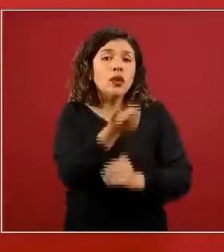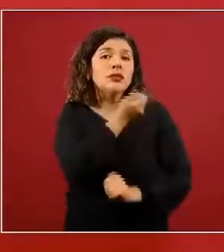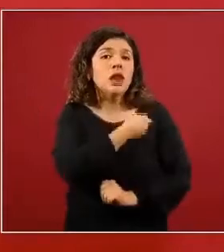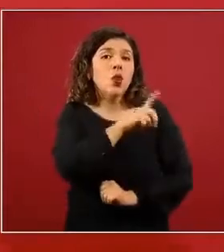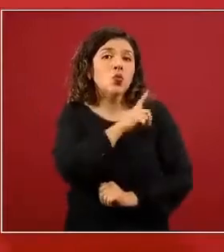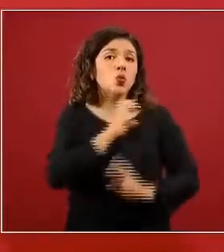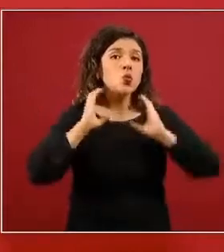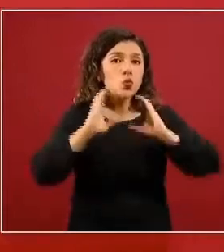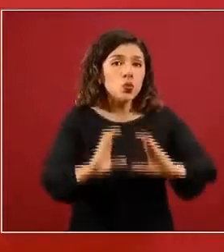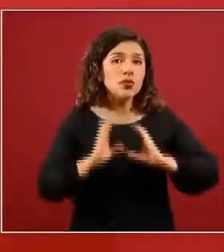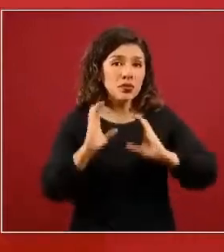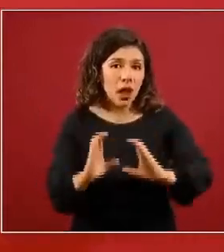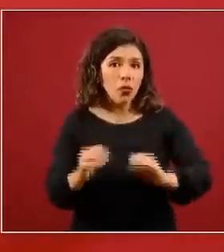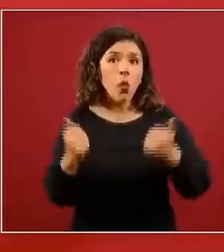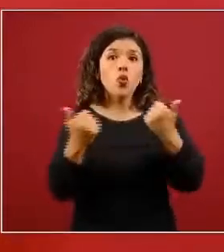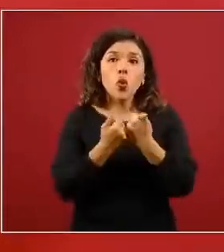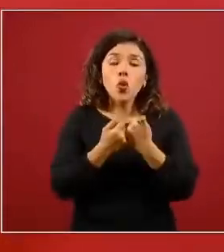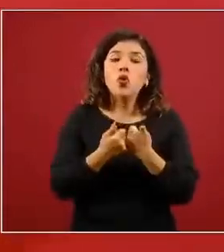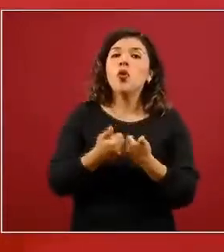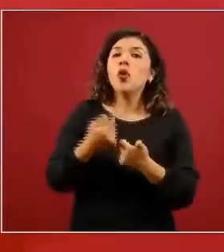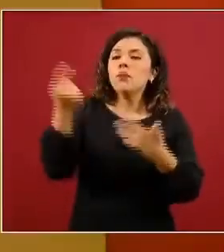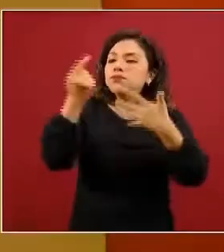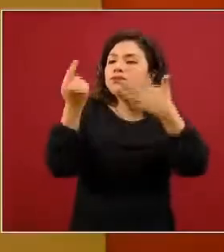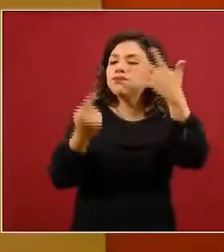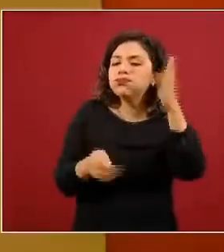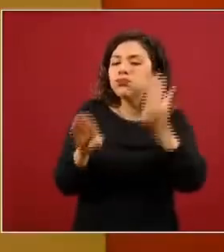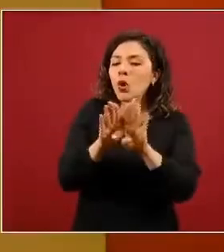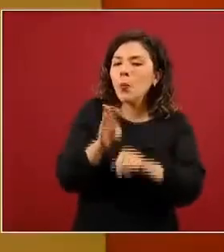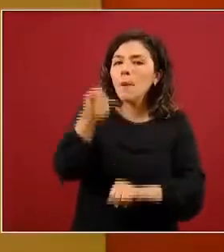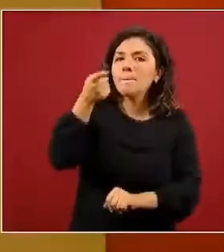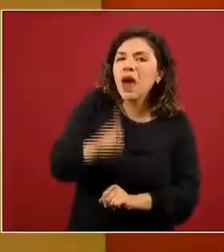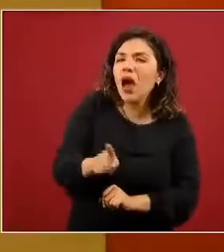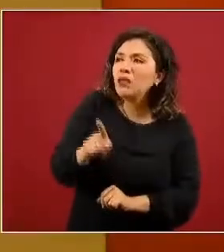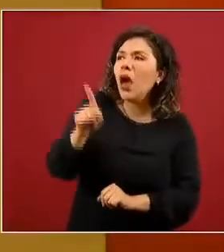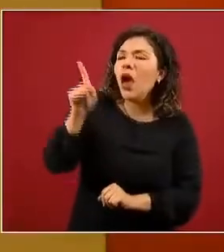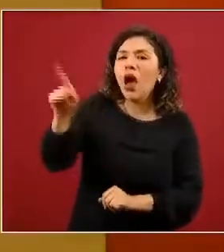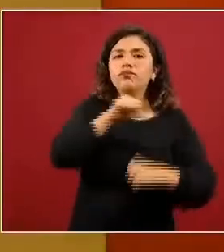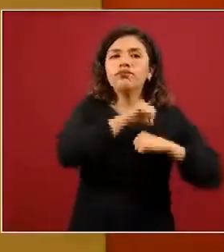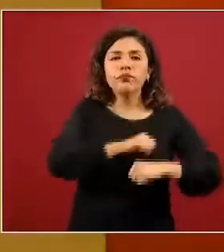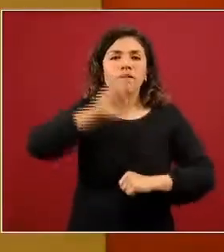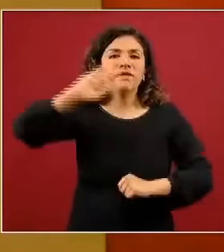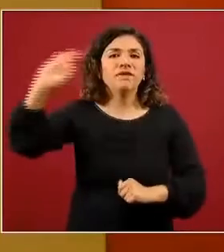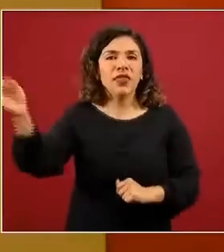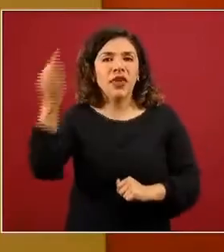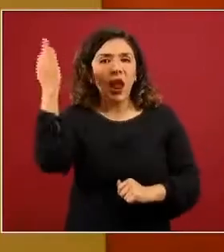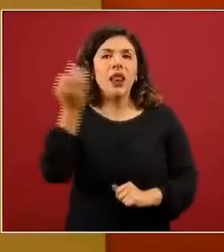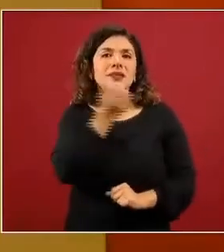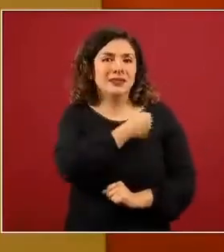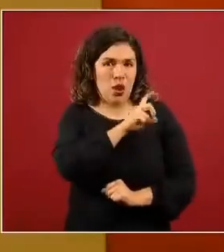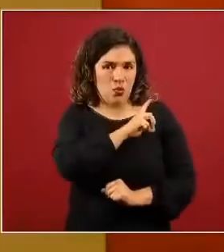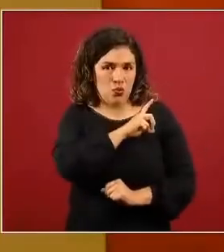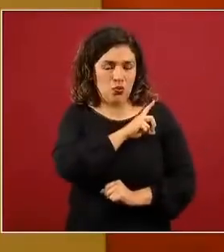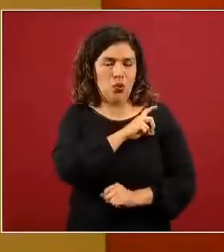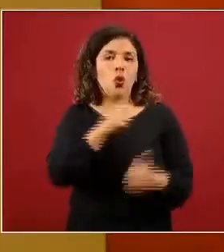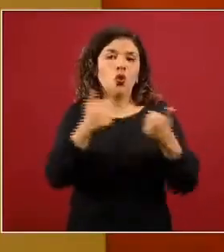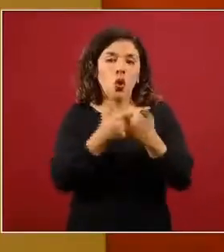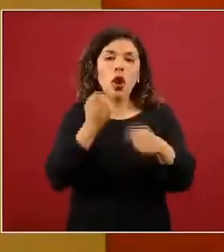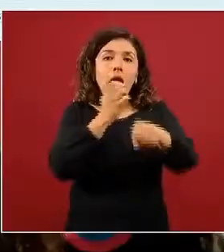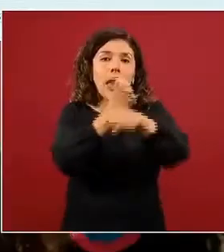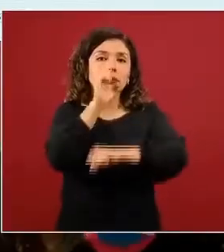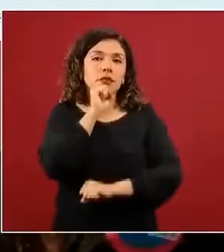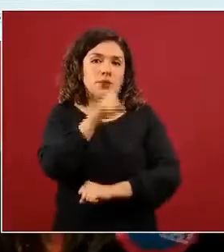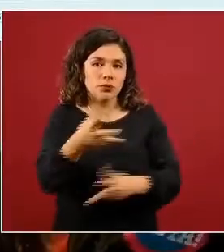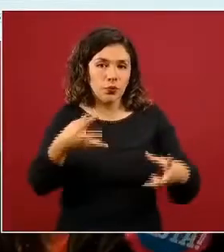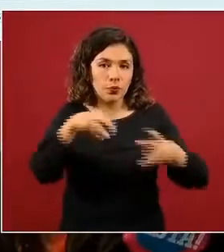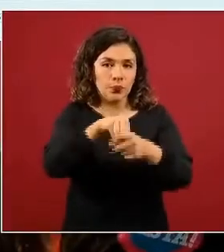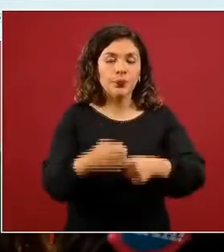salud, siguiendo la guía de lo que se hace por la Autoridad Federal de Salud y por la Autoridad Estatal.